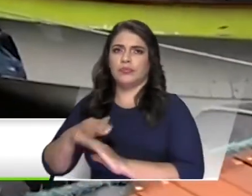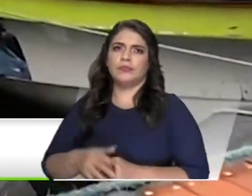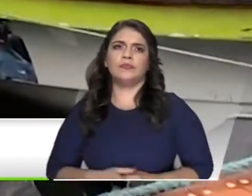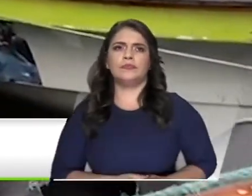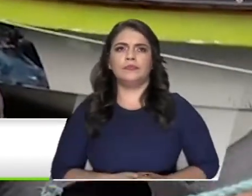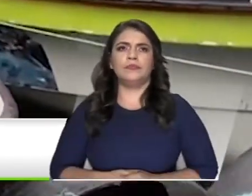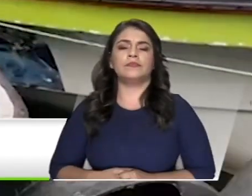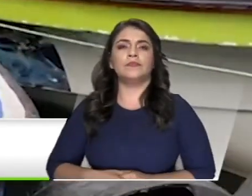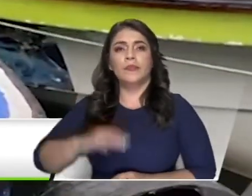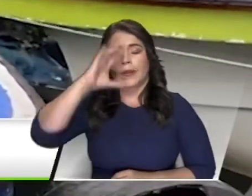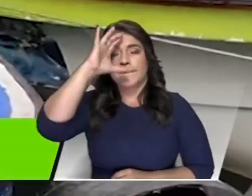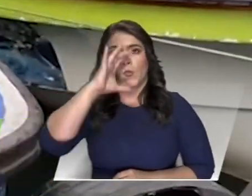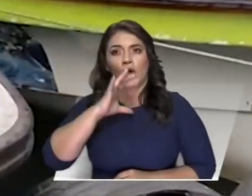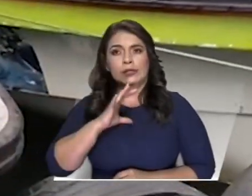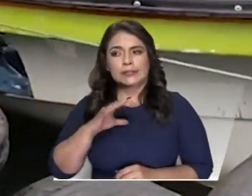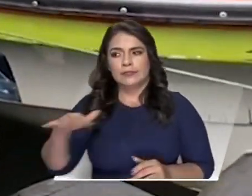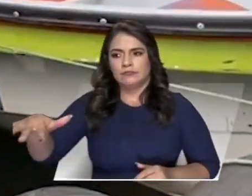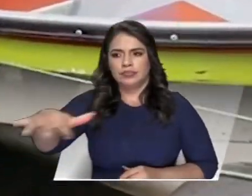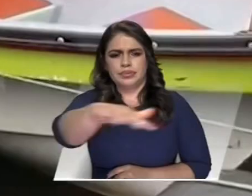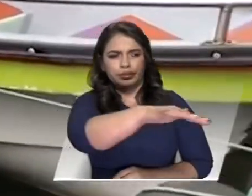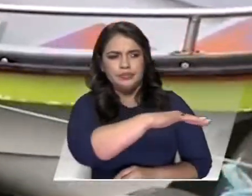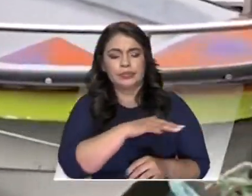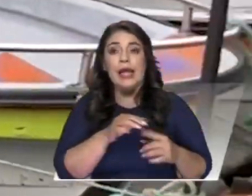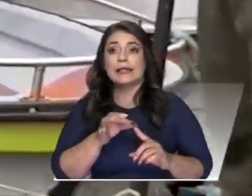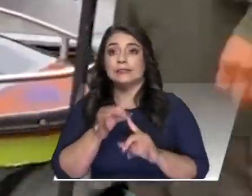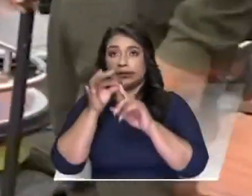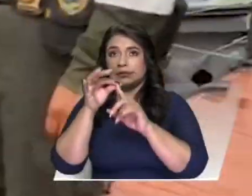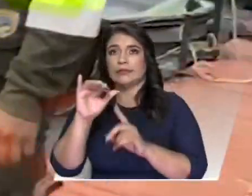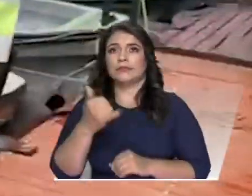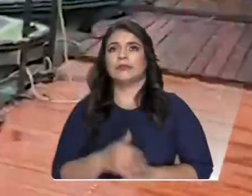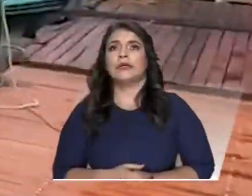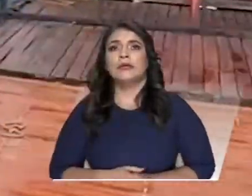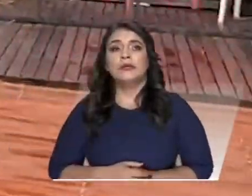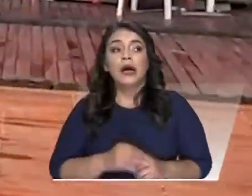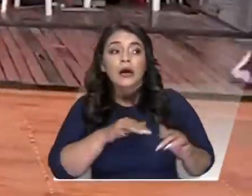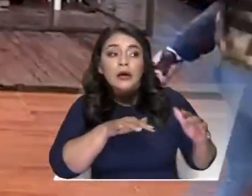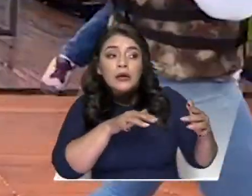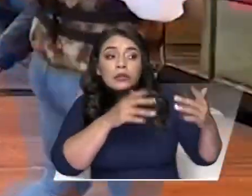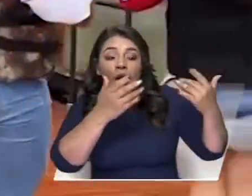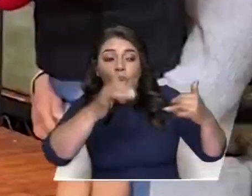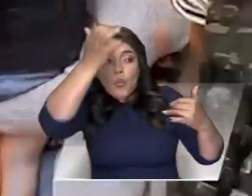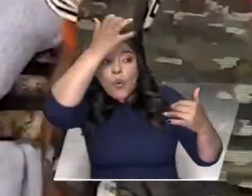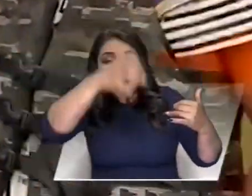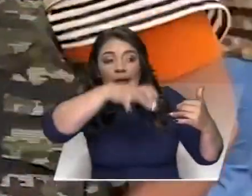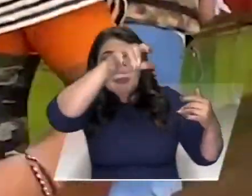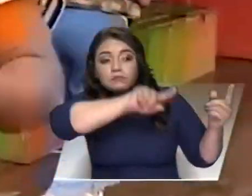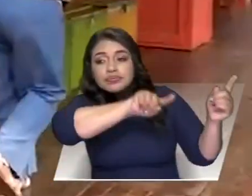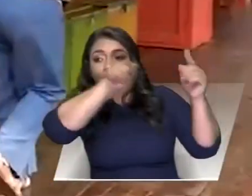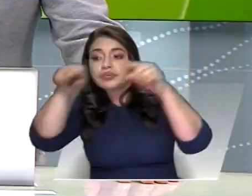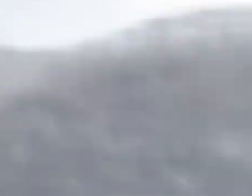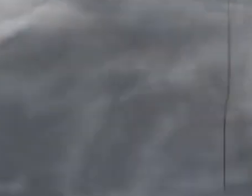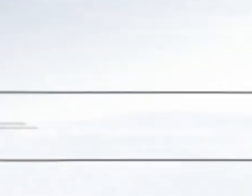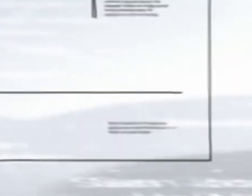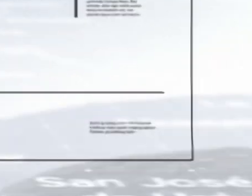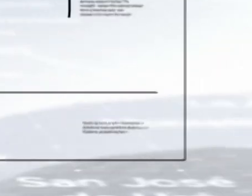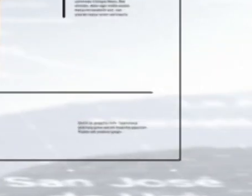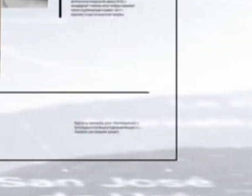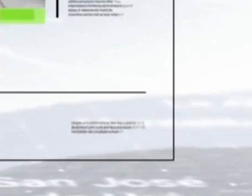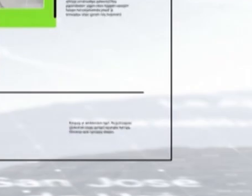La policía tendrá un dispositivo especial de control para la operación retorno desde Guatapé hacia el Valle de Aburrá.